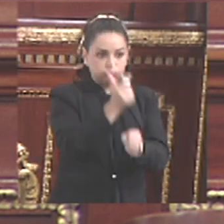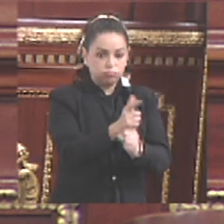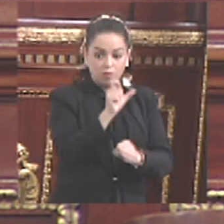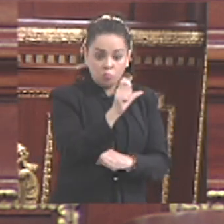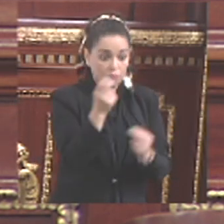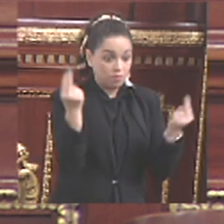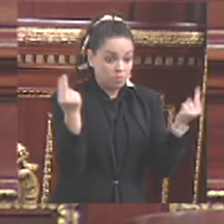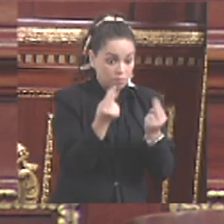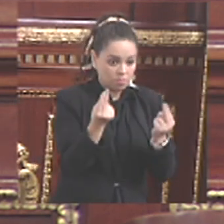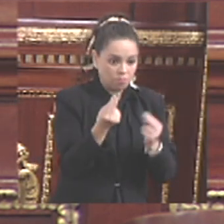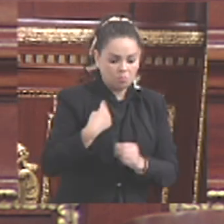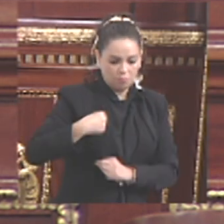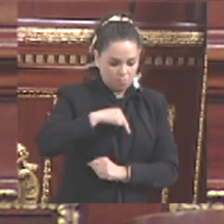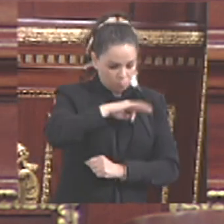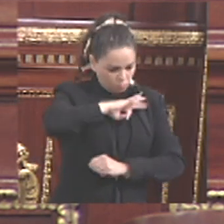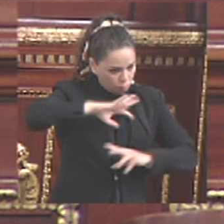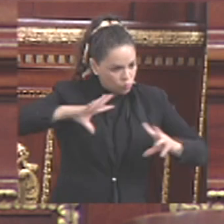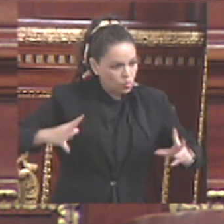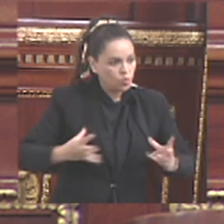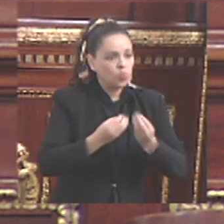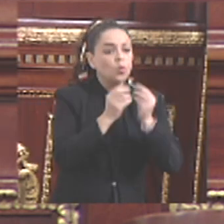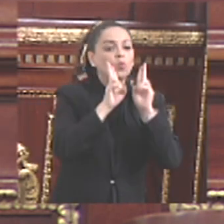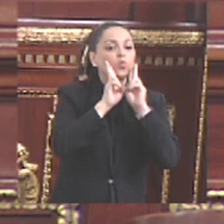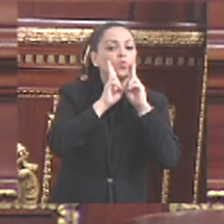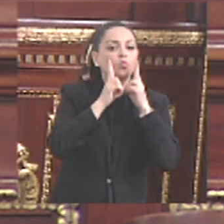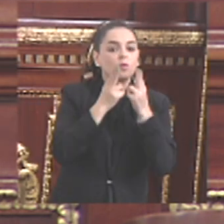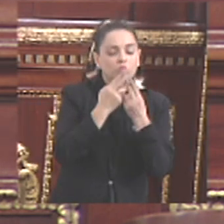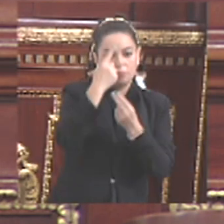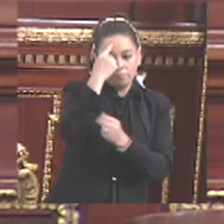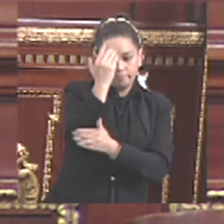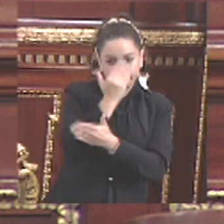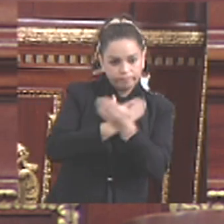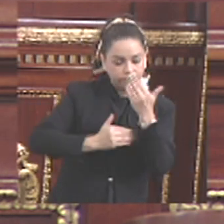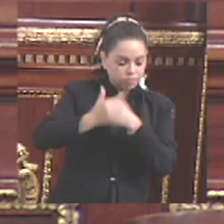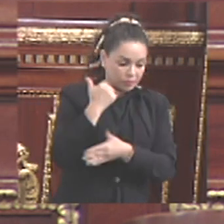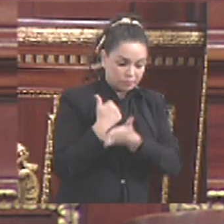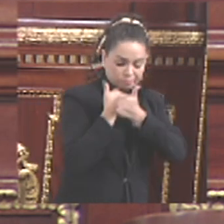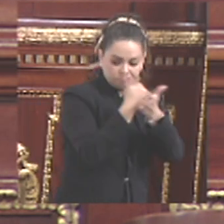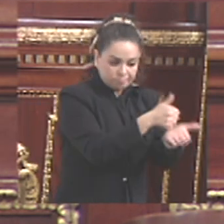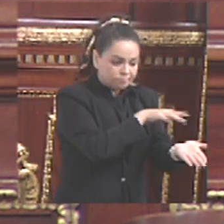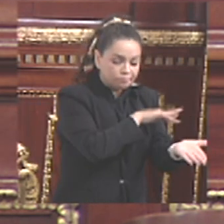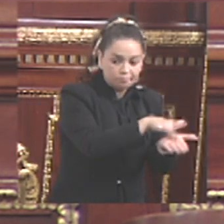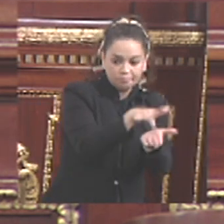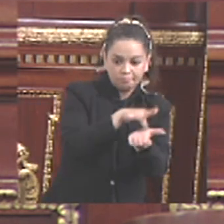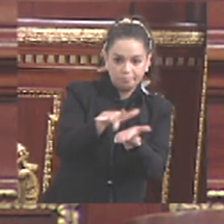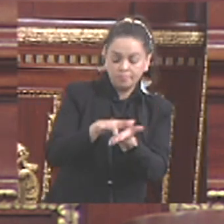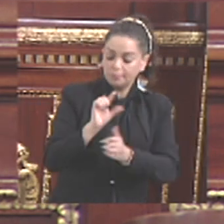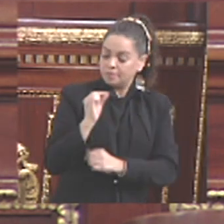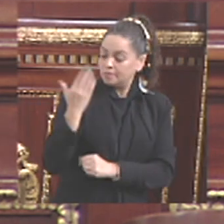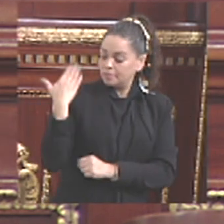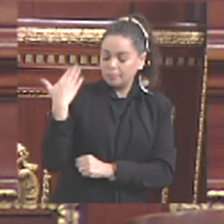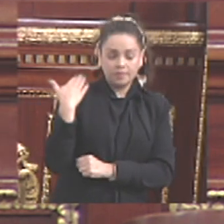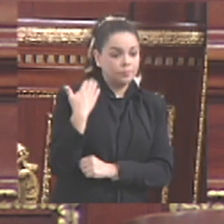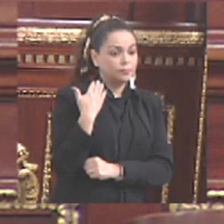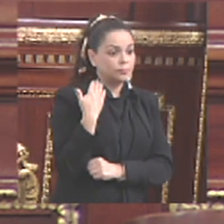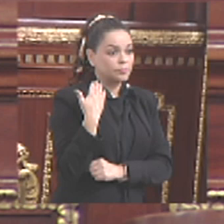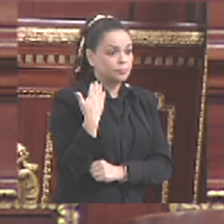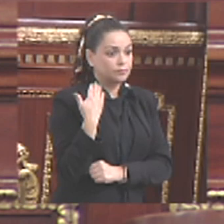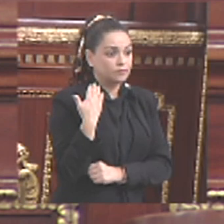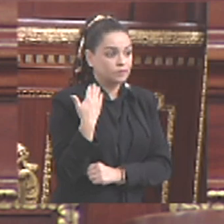adversidad. Y luego, apenas hace 6 años, en 2017, la tierra volvió a